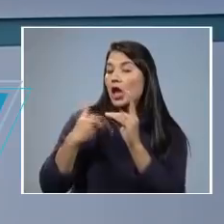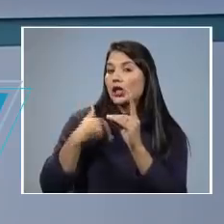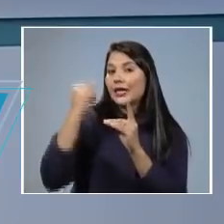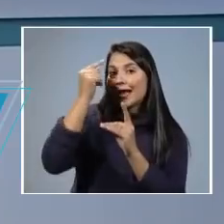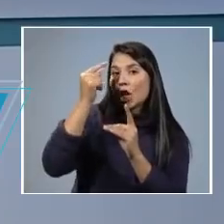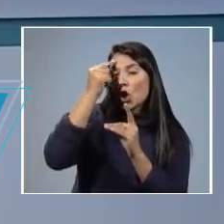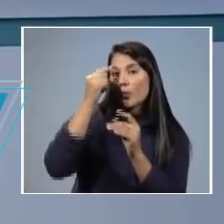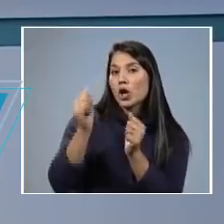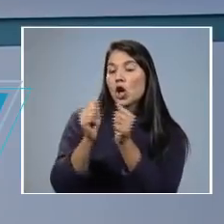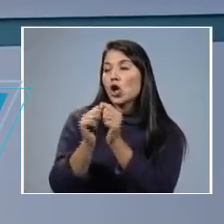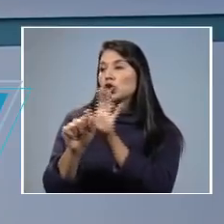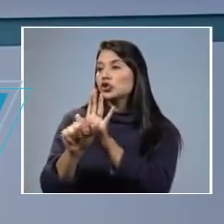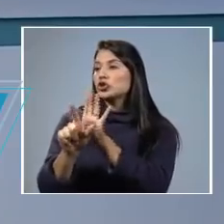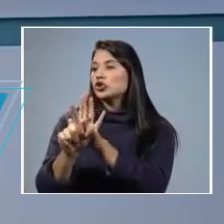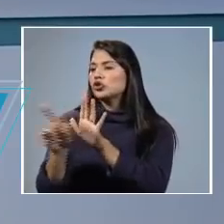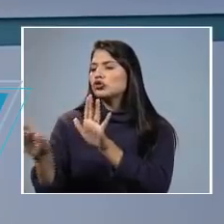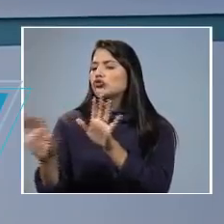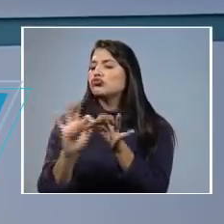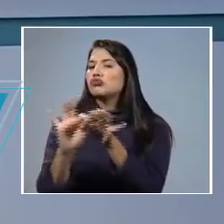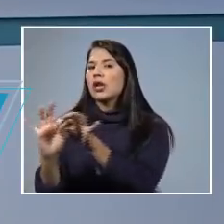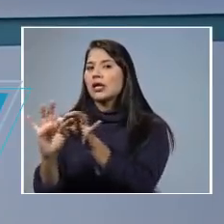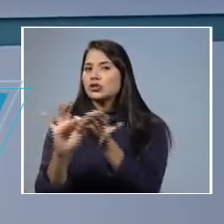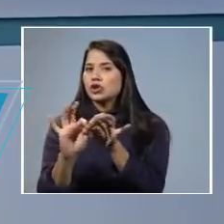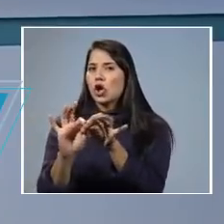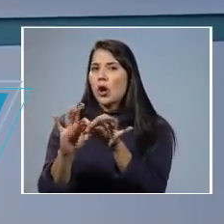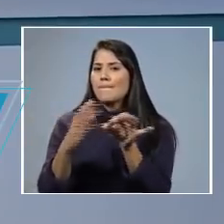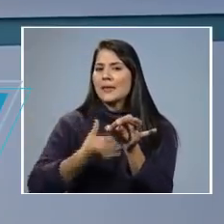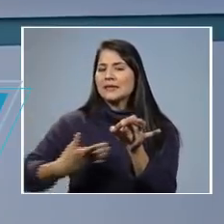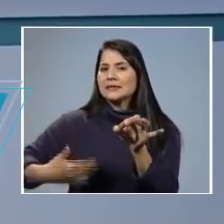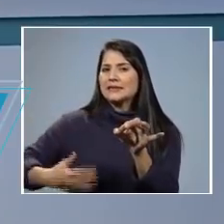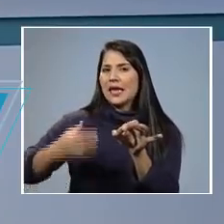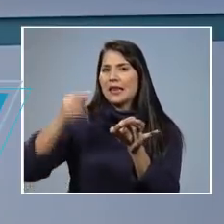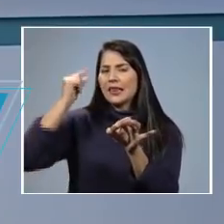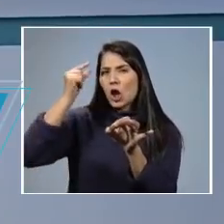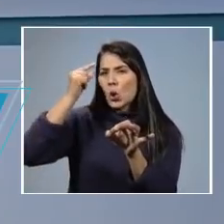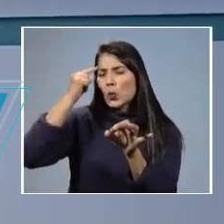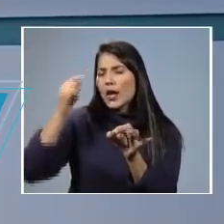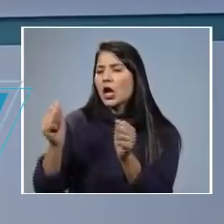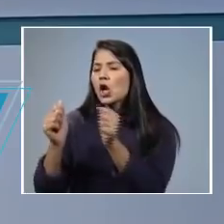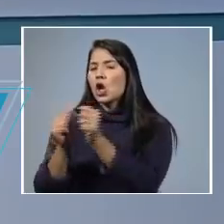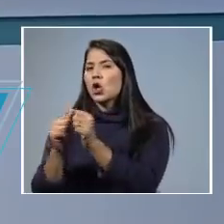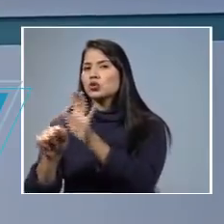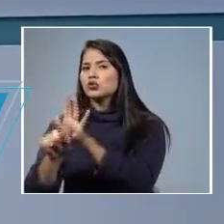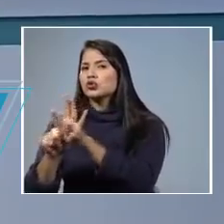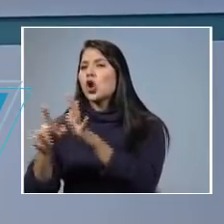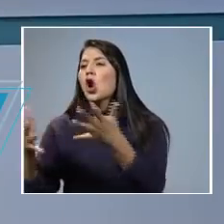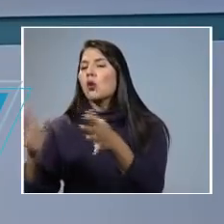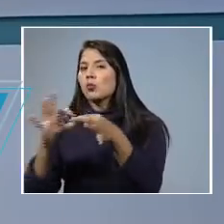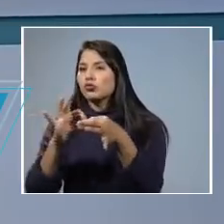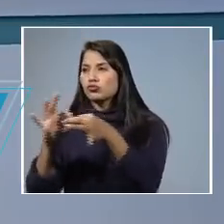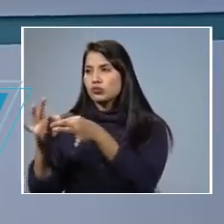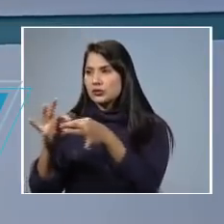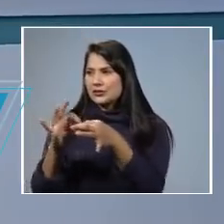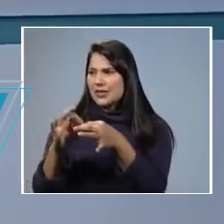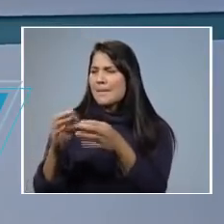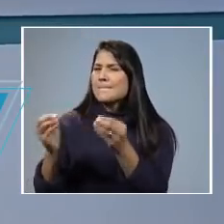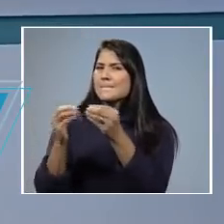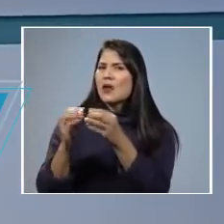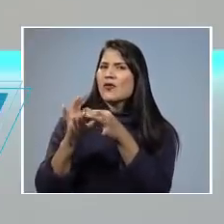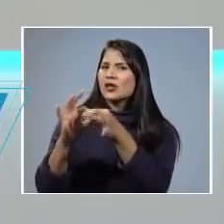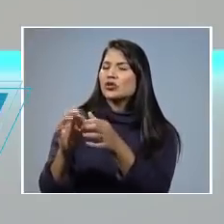Ejecutivo y la Asamblea Legislativa también, que siempre se quiso ver en esa línea, ¿verdad?, de unidad, y sobre todo en el tema del déficit